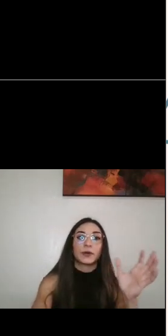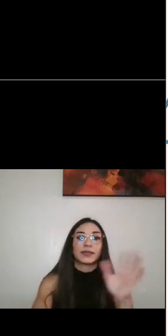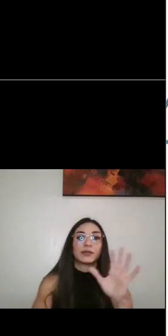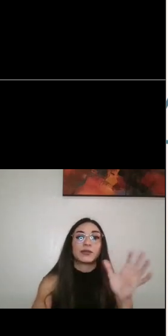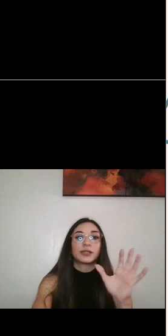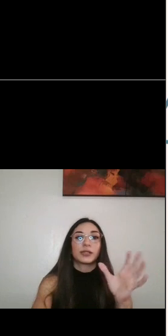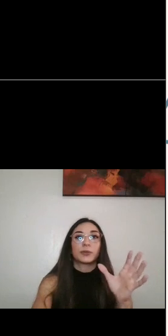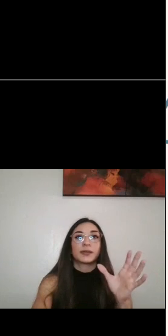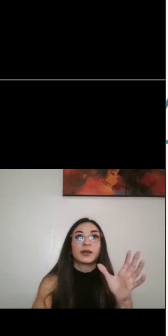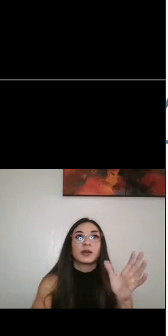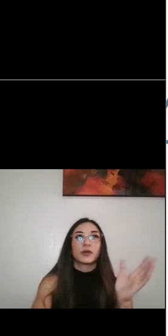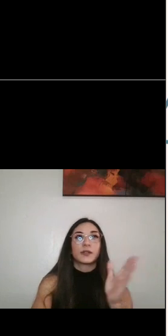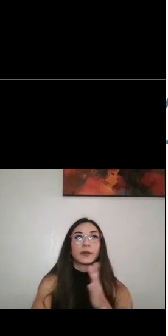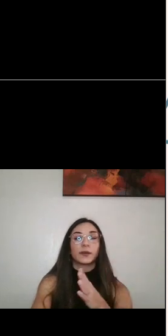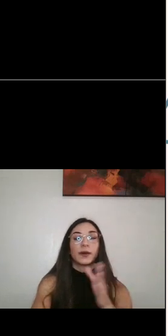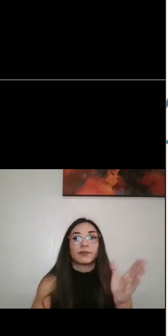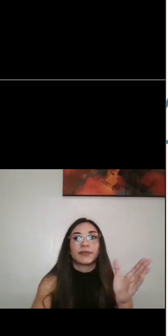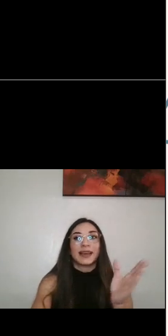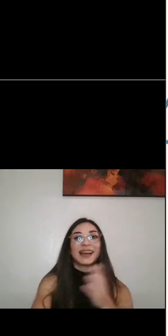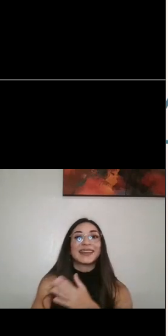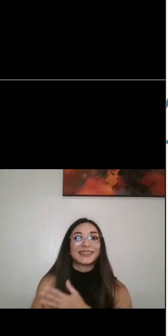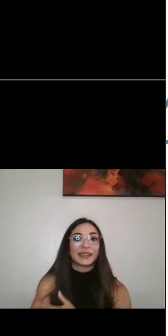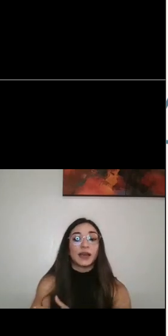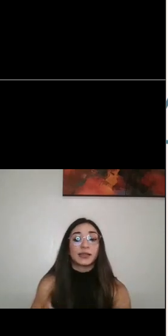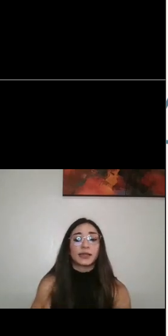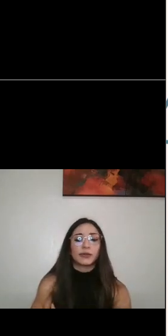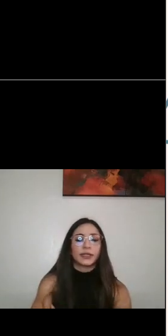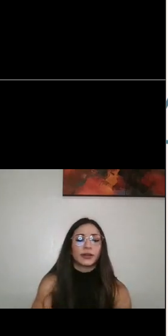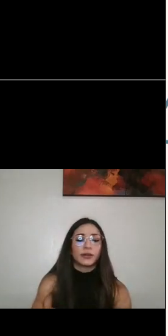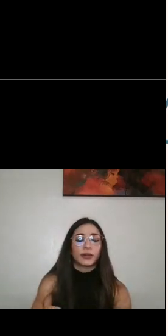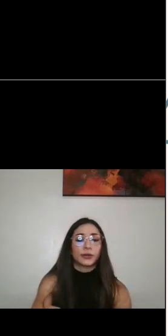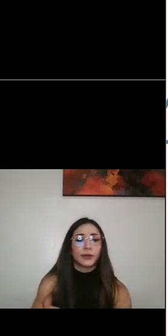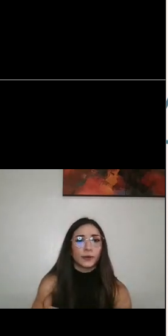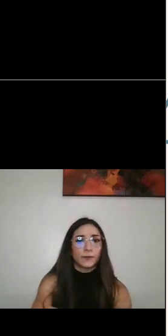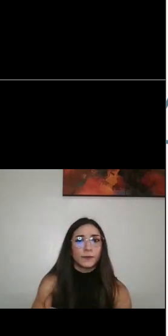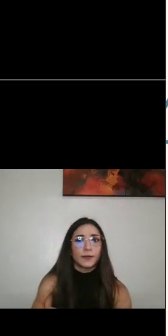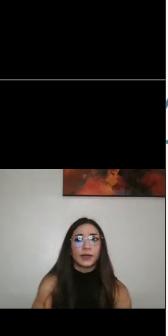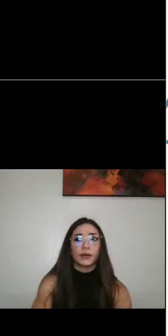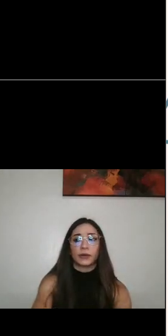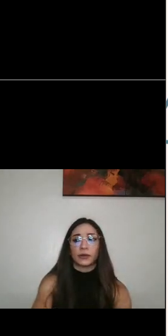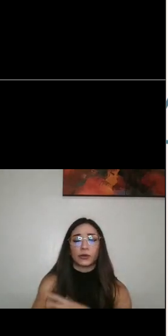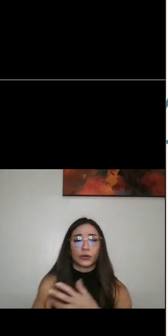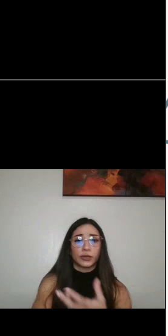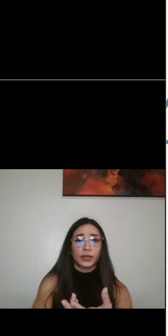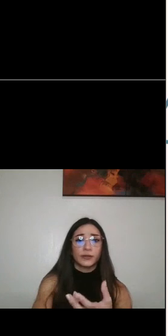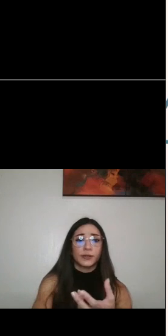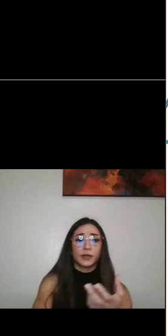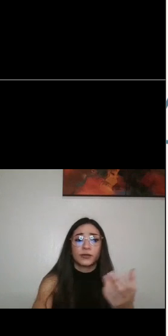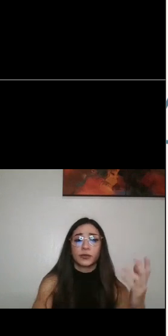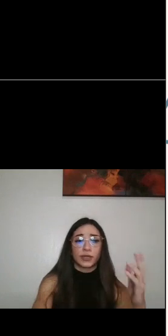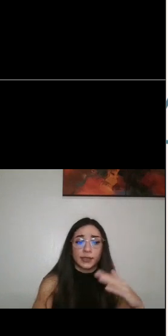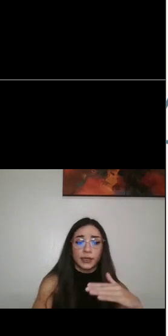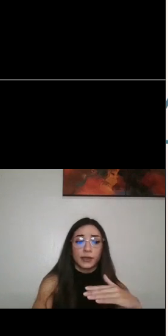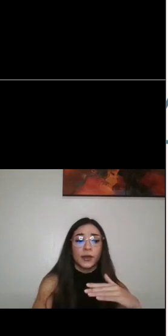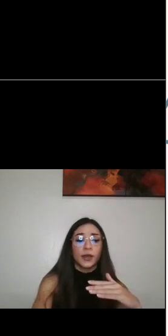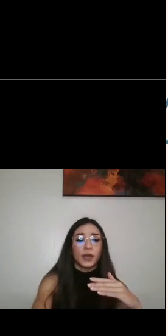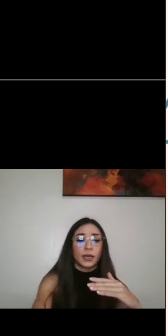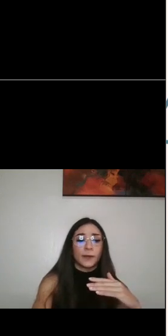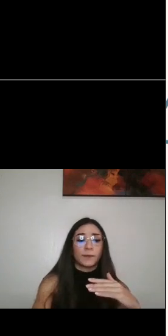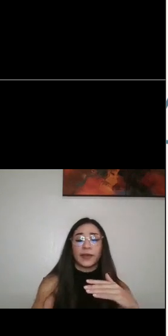poco de signos y síntomas con respecto a las edades, inclusive en los libritos de vacuna o en el control de niños sanos, ustedes